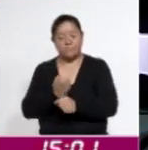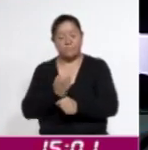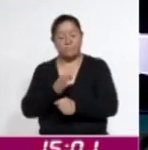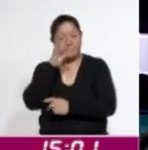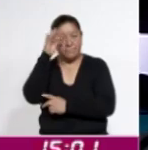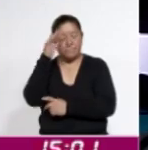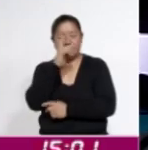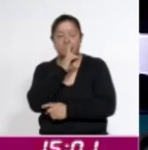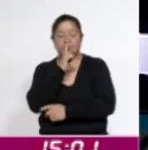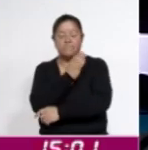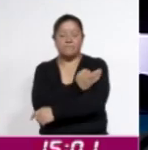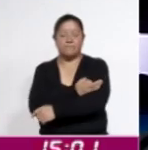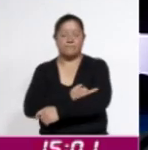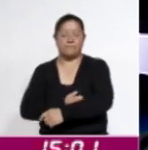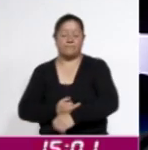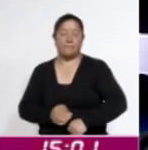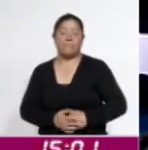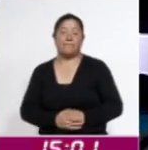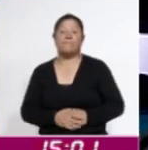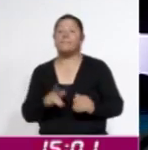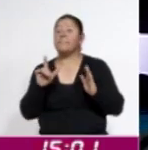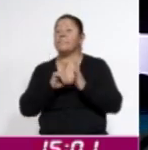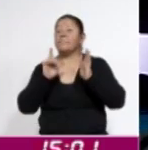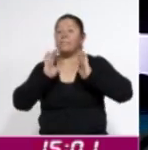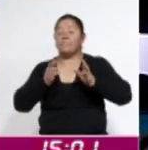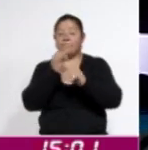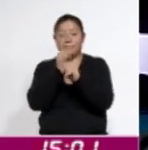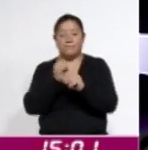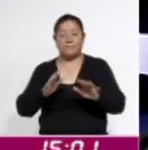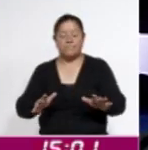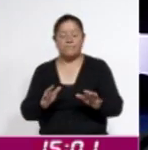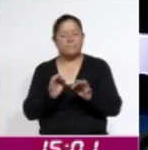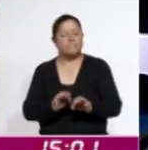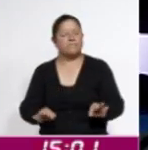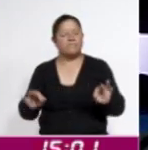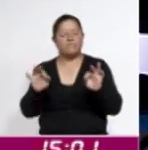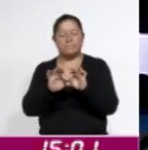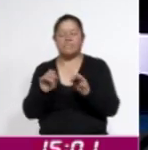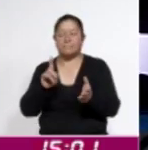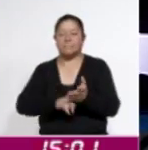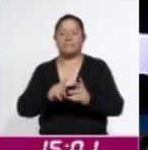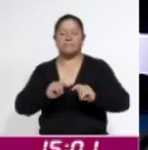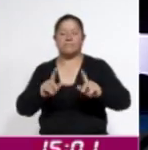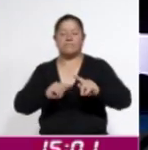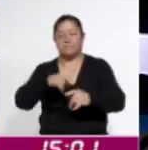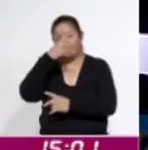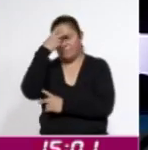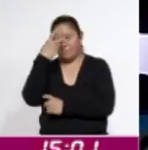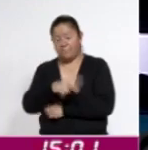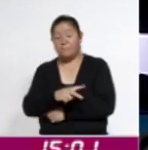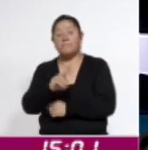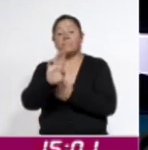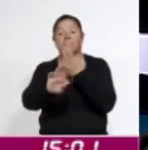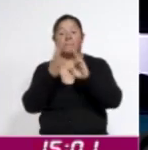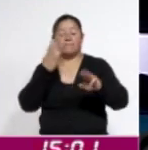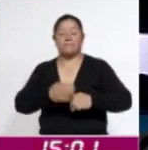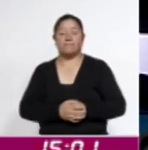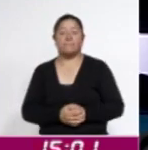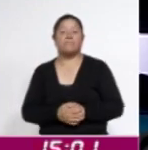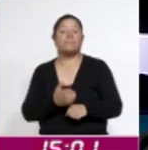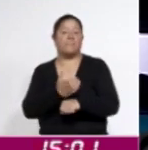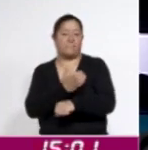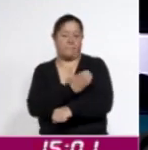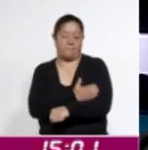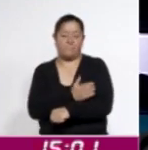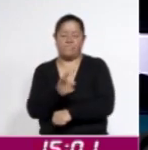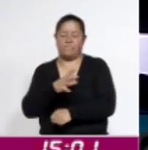su emisión vespertina. Ya estamos listos con la información más relevante de Tlaxcala, México y el mundo. Quédese con nosotros.